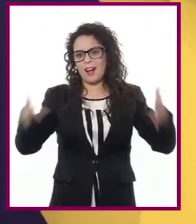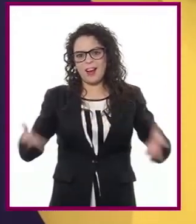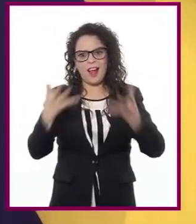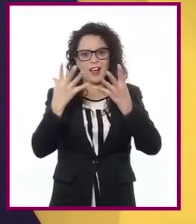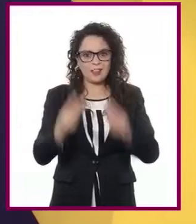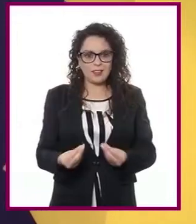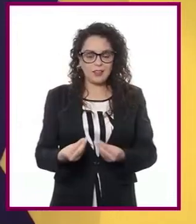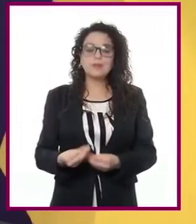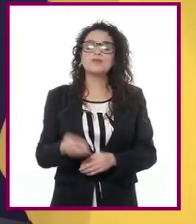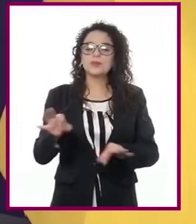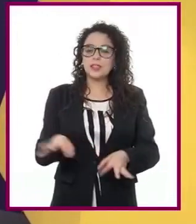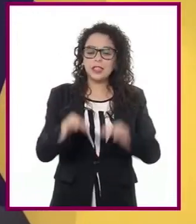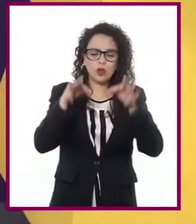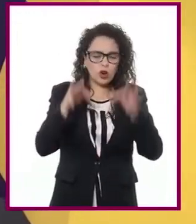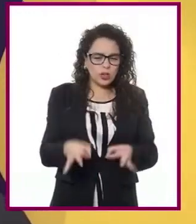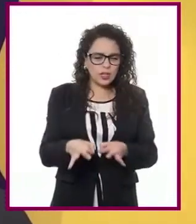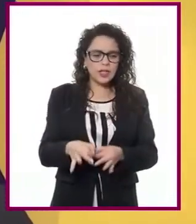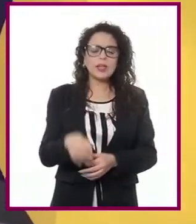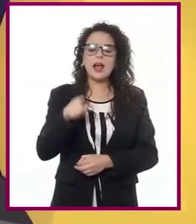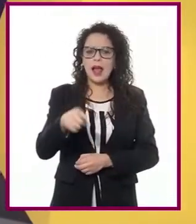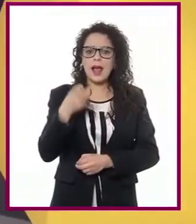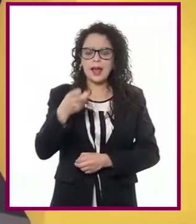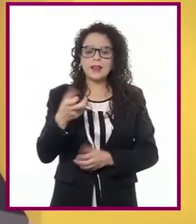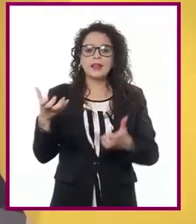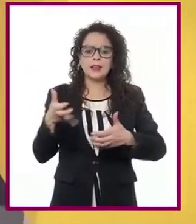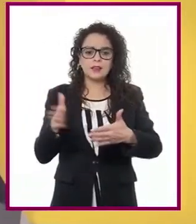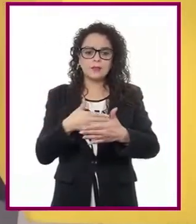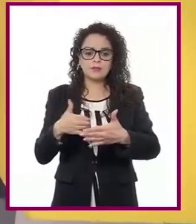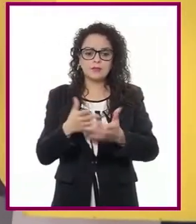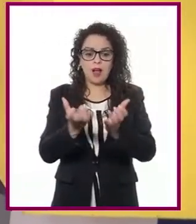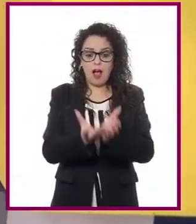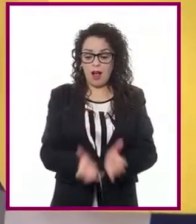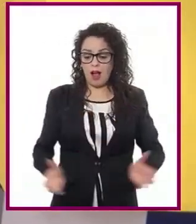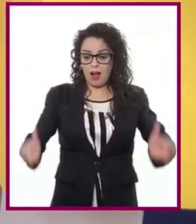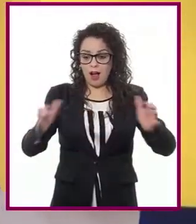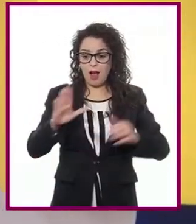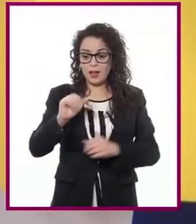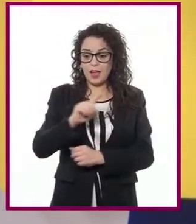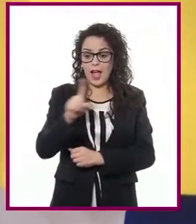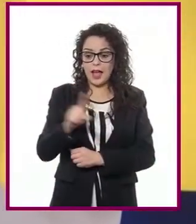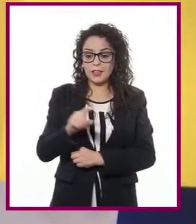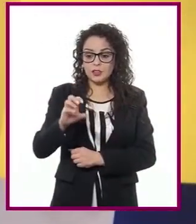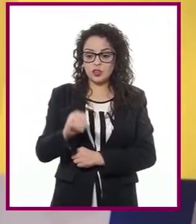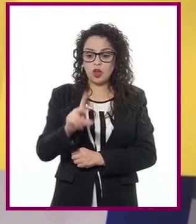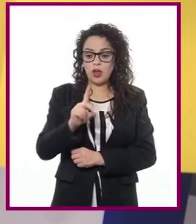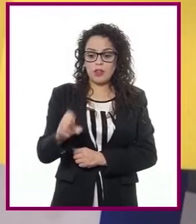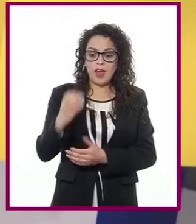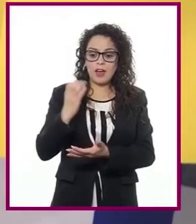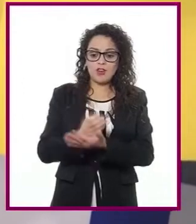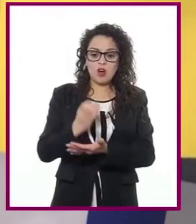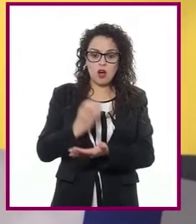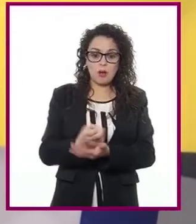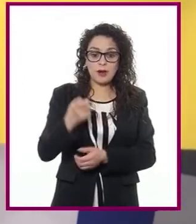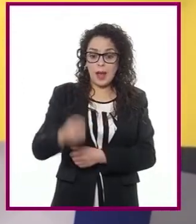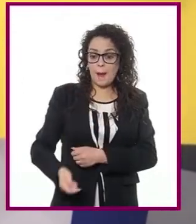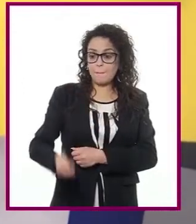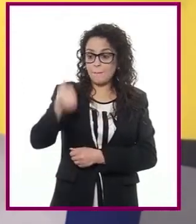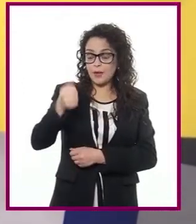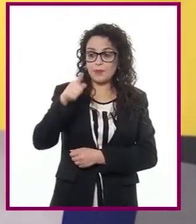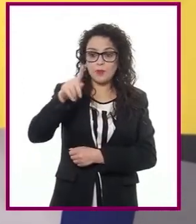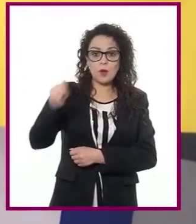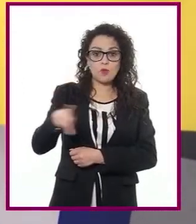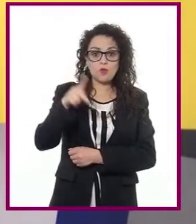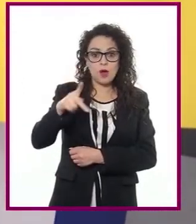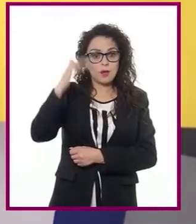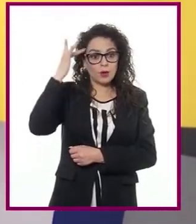Originalmente, varios de los platillos eran preparados en casos de cobre. El caso de cobre fue de las primeras artesanías que el pueblo de Santa Clara del